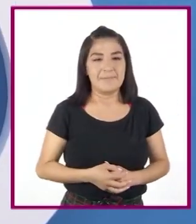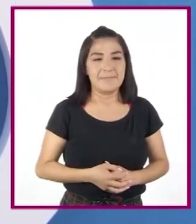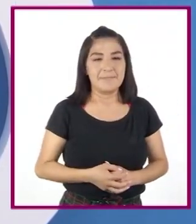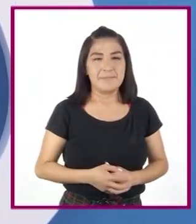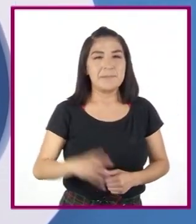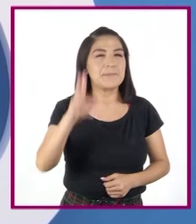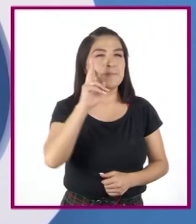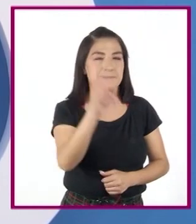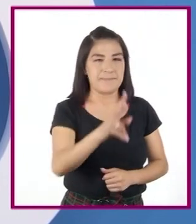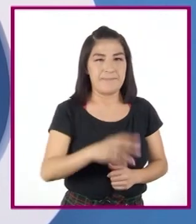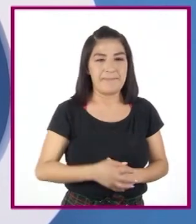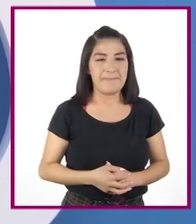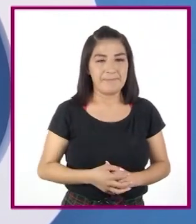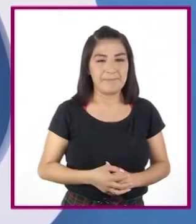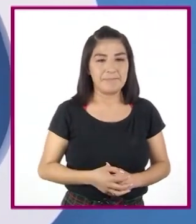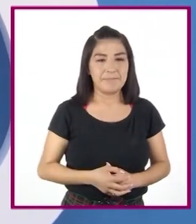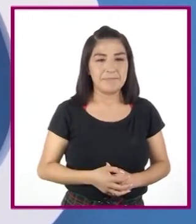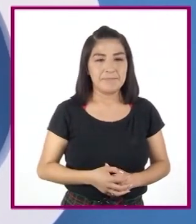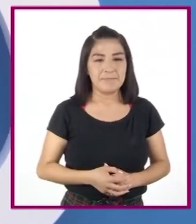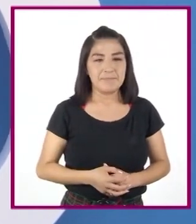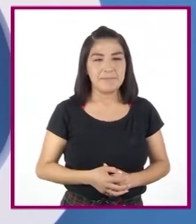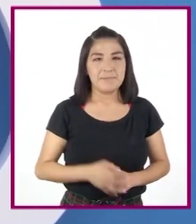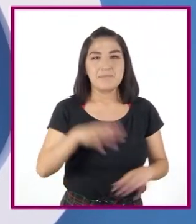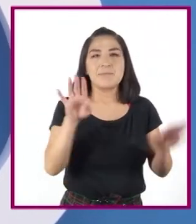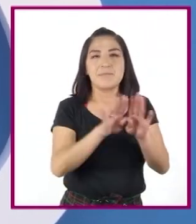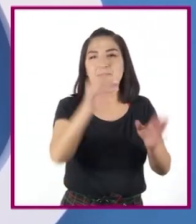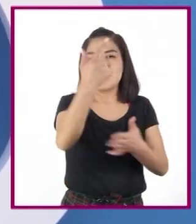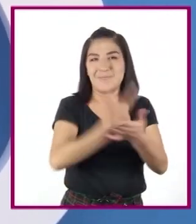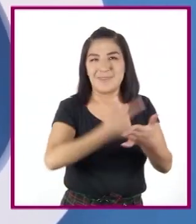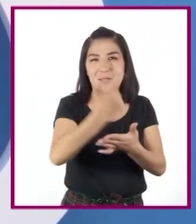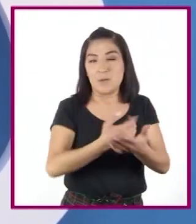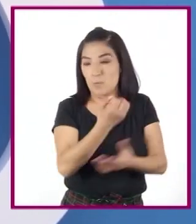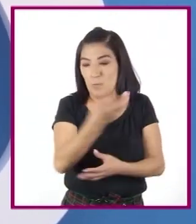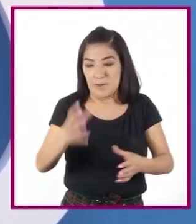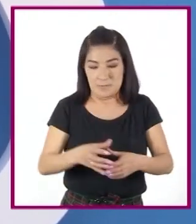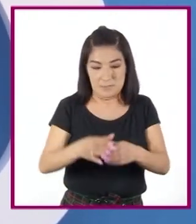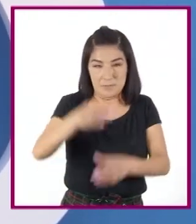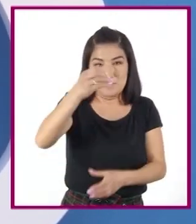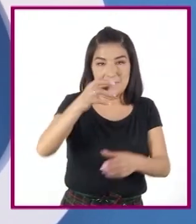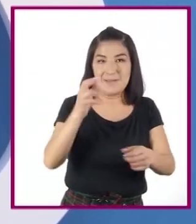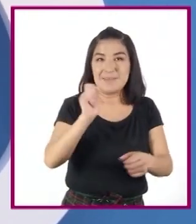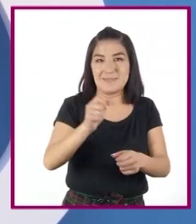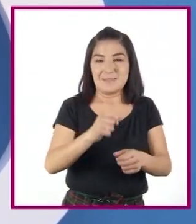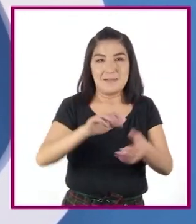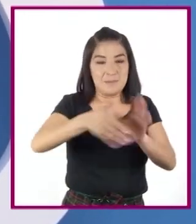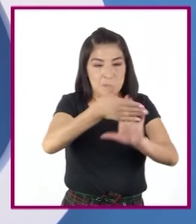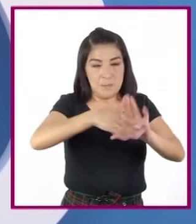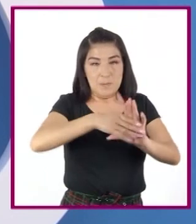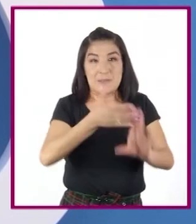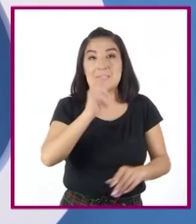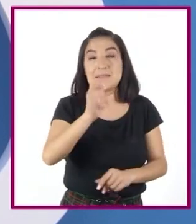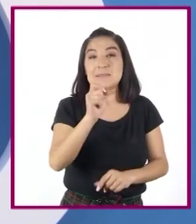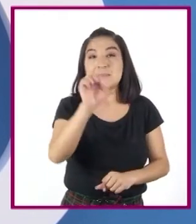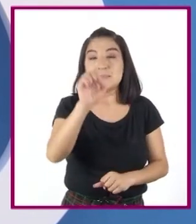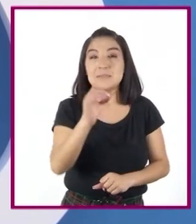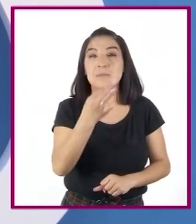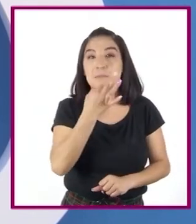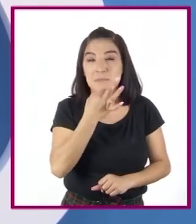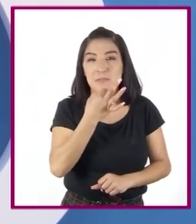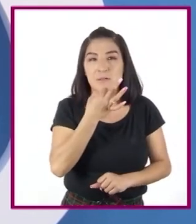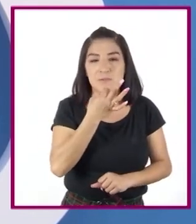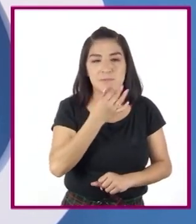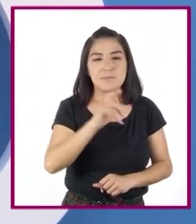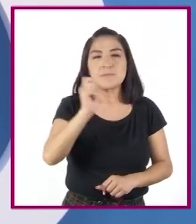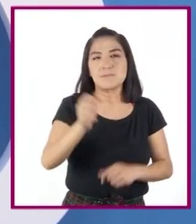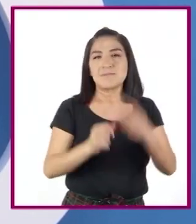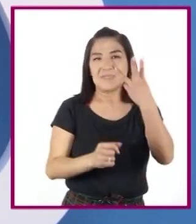Observen que, con la finalidad de calcular cuántas botellas lava cada máquina en 60 minutos, estamos utilizando